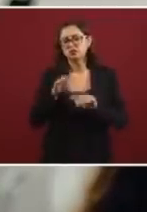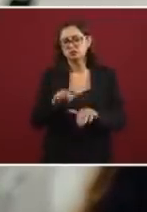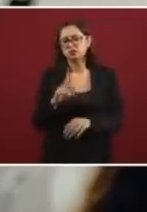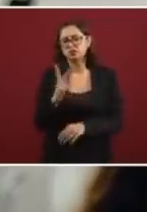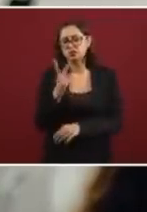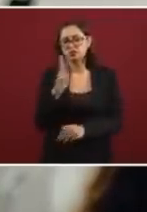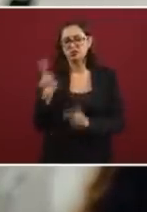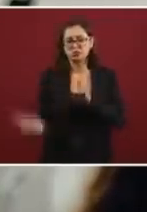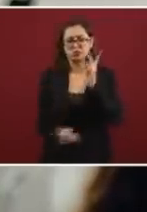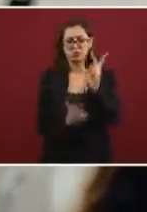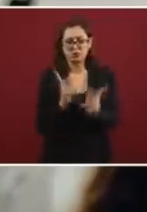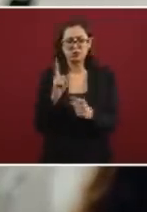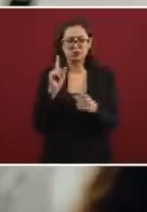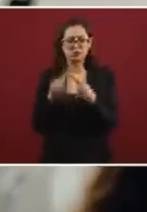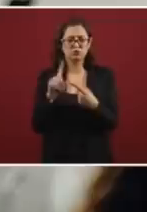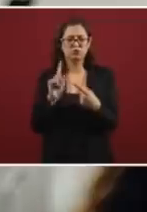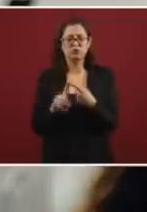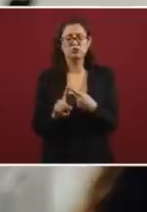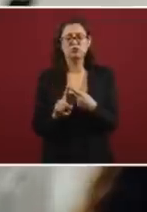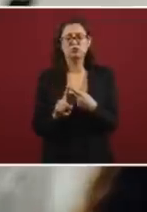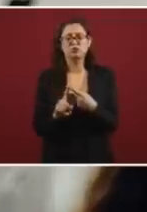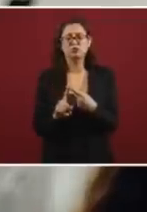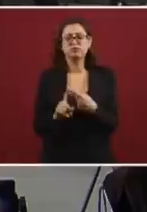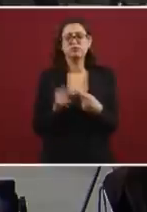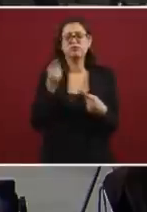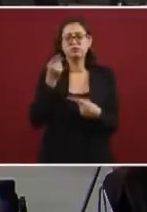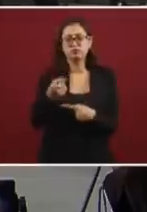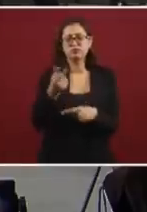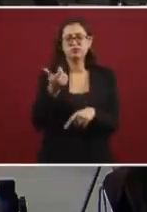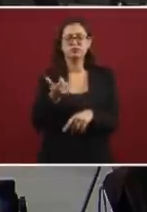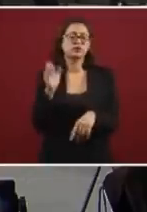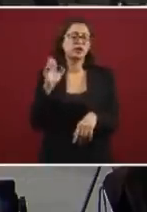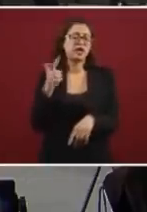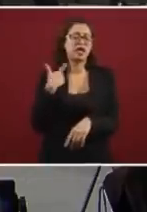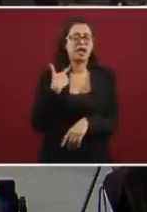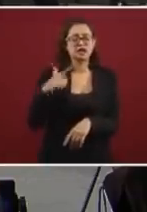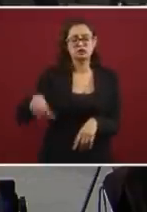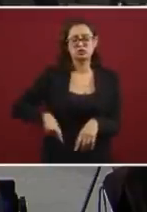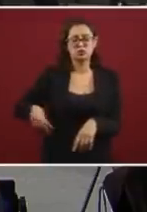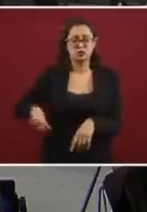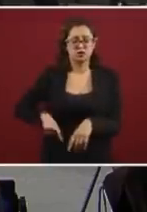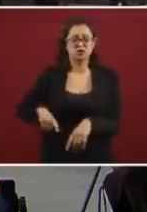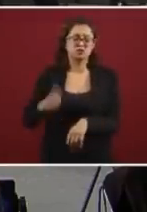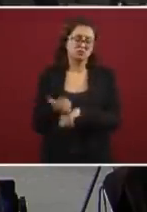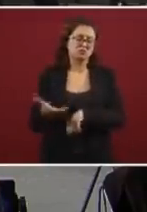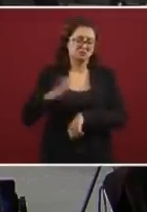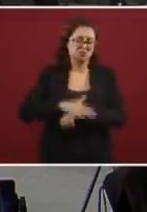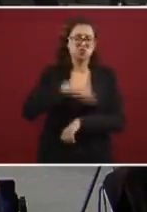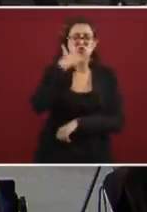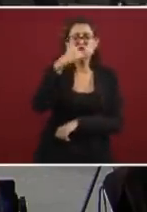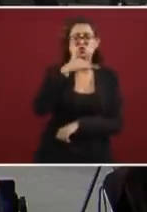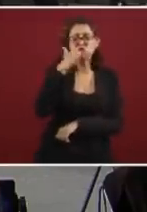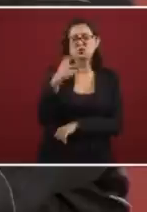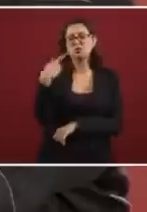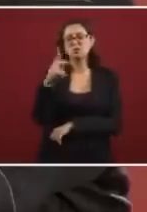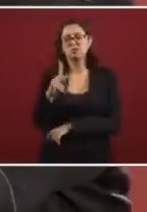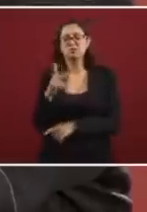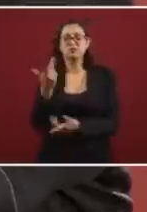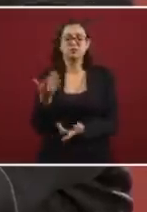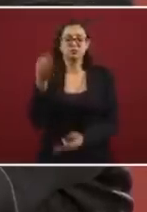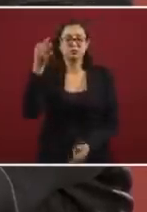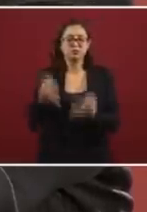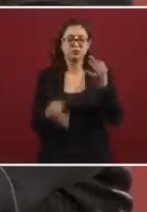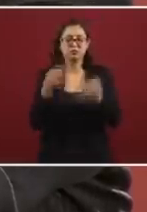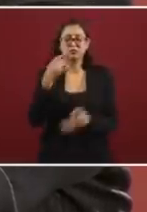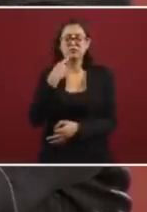dos preguntas la primera aunque los hechos que se relatan son de la administración anterior sabemos que al ser una demanda en un tribunal arbitral del